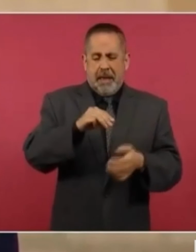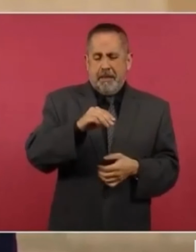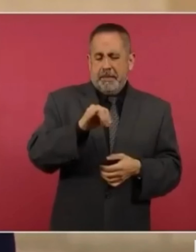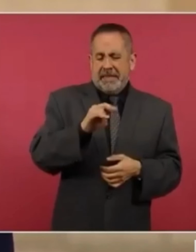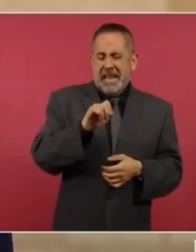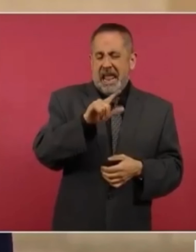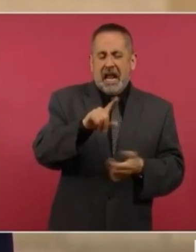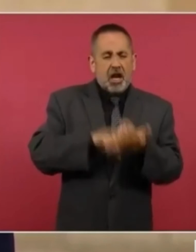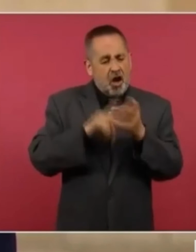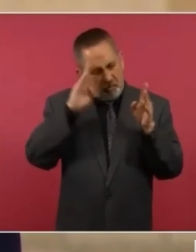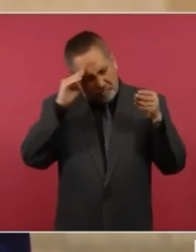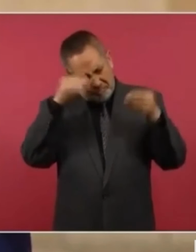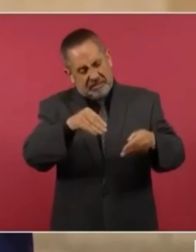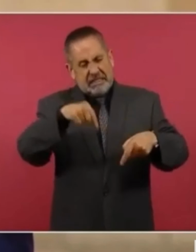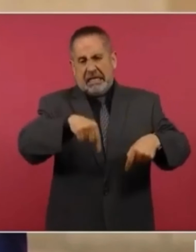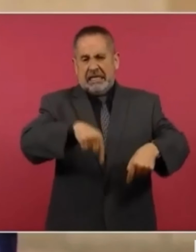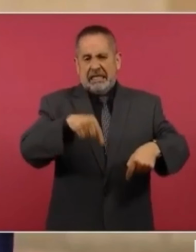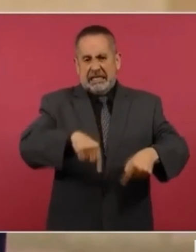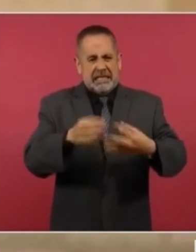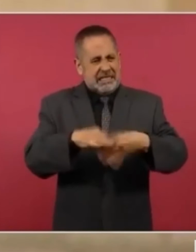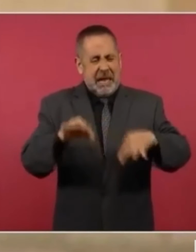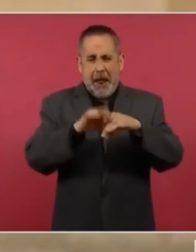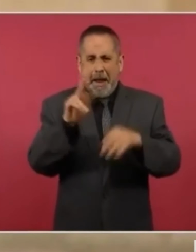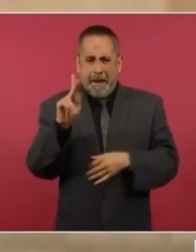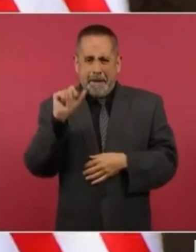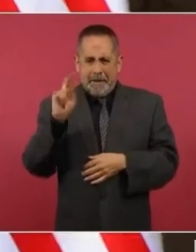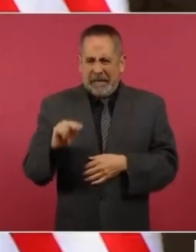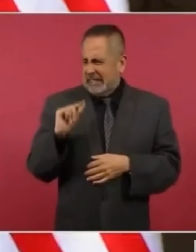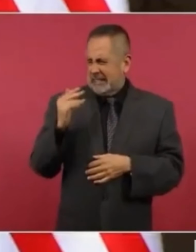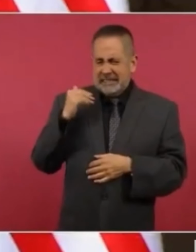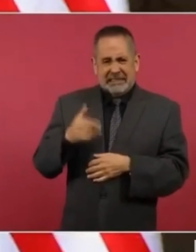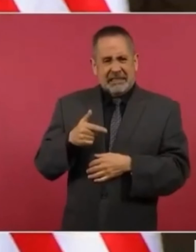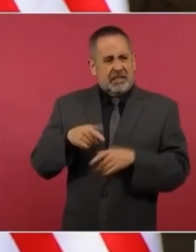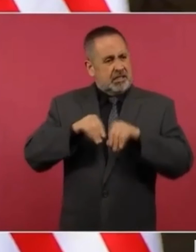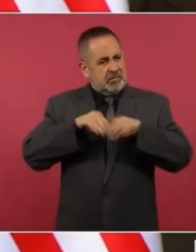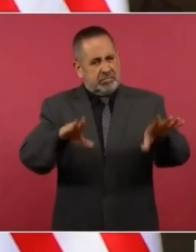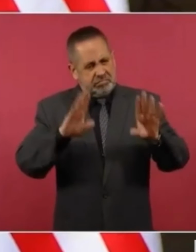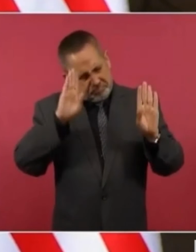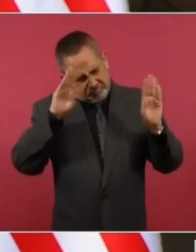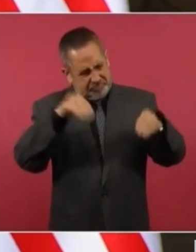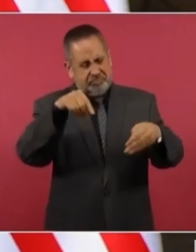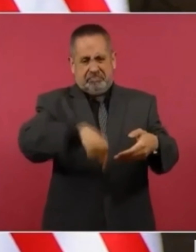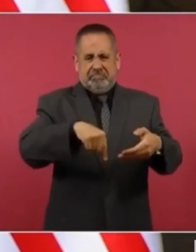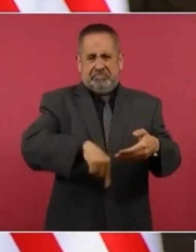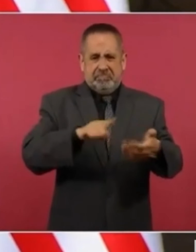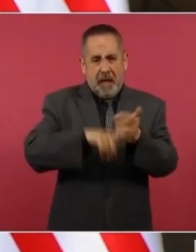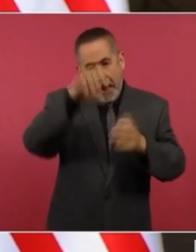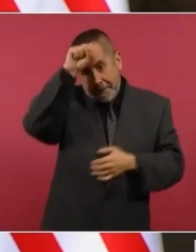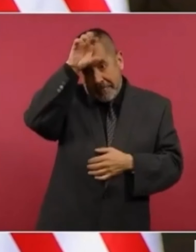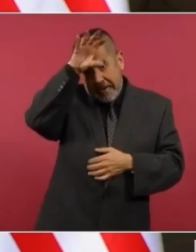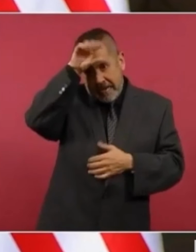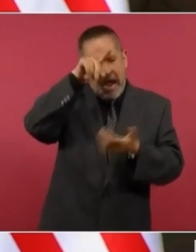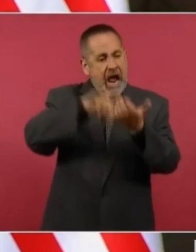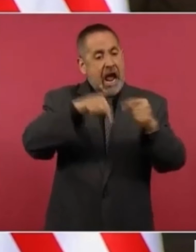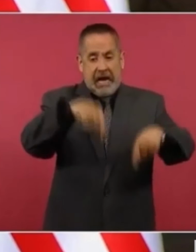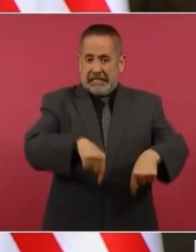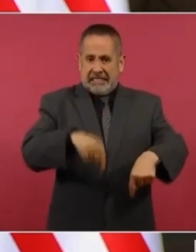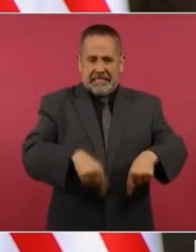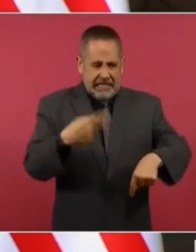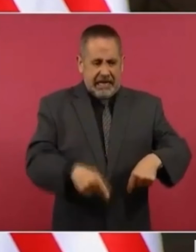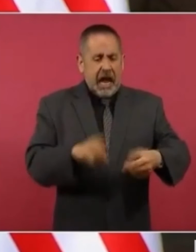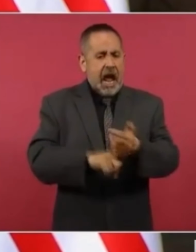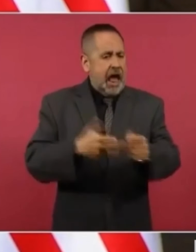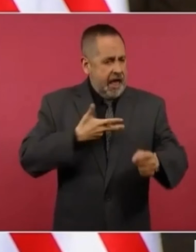ejemplo, tenemos un enfoque en este respecto. Una estrategia que publicamos hace unas semanas se centra no solamente en la minería de los minerales críticos que